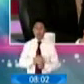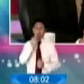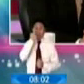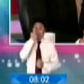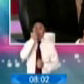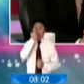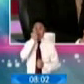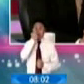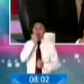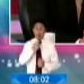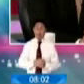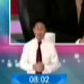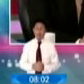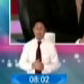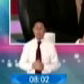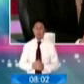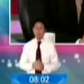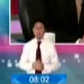Ecuador.